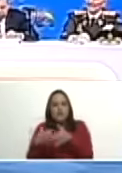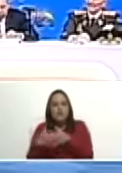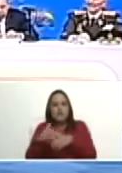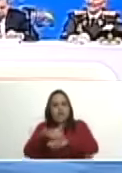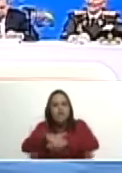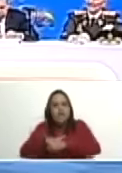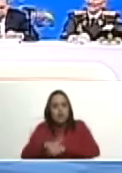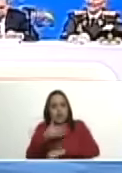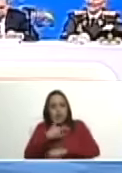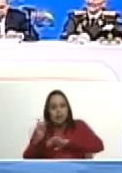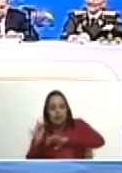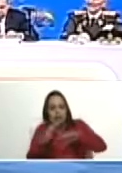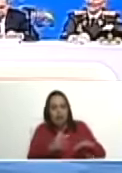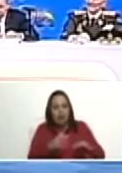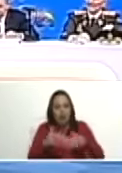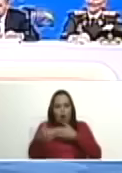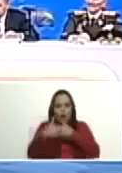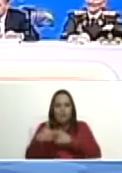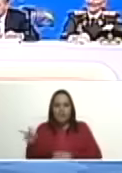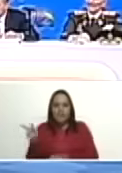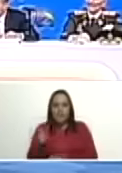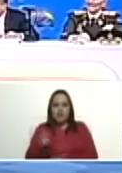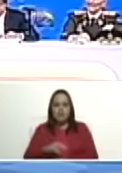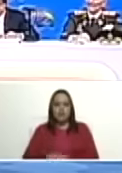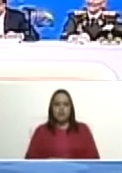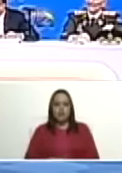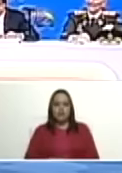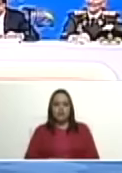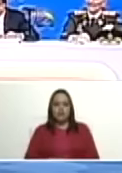británica contra Venezuela.